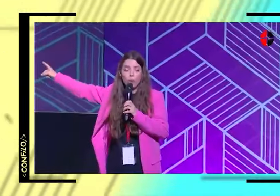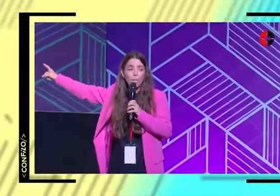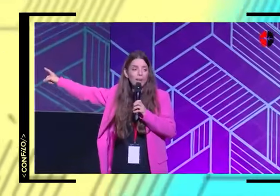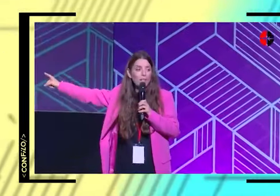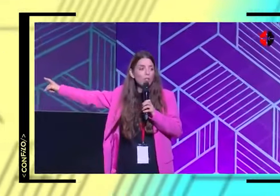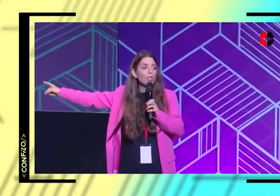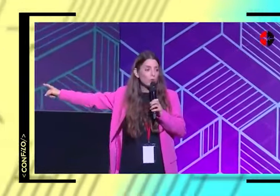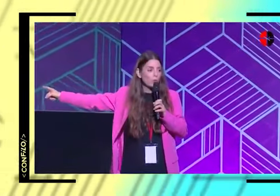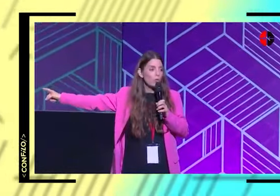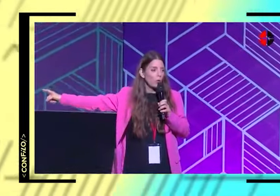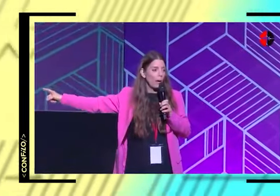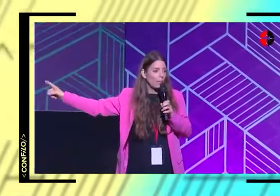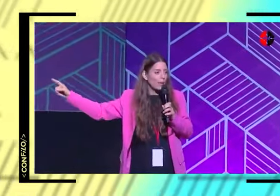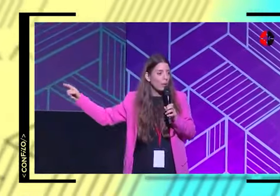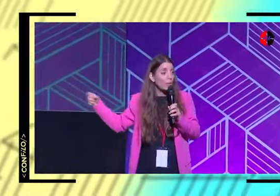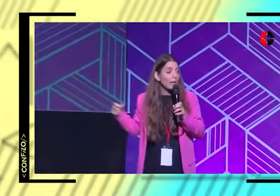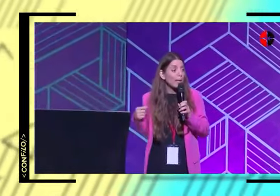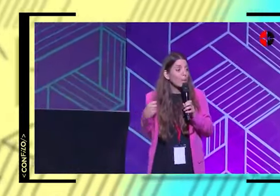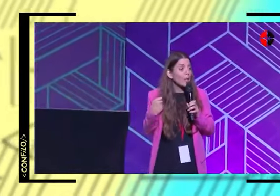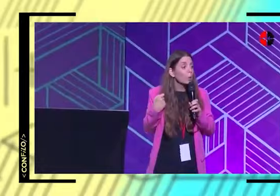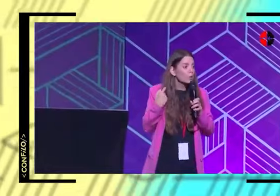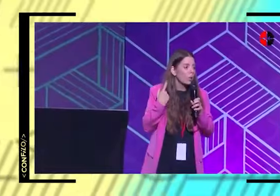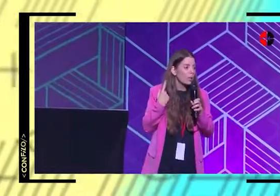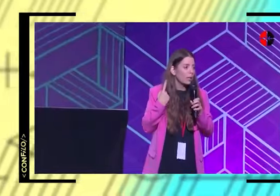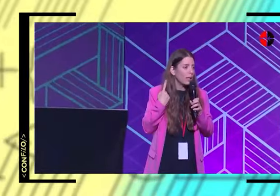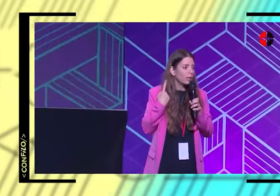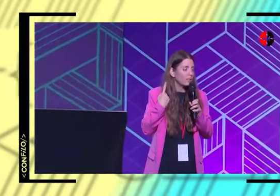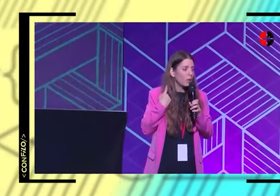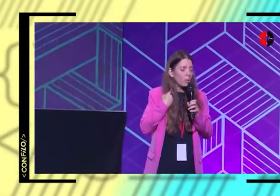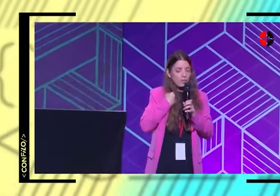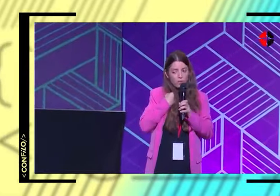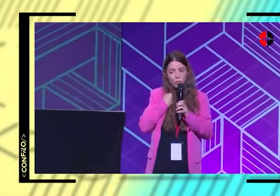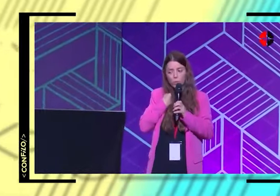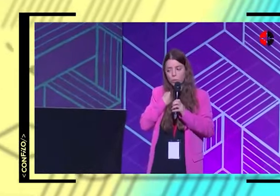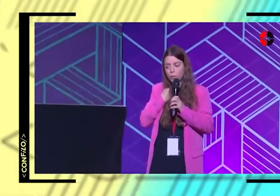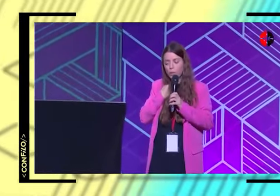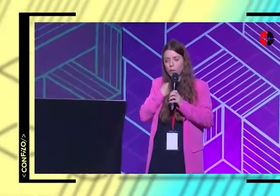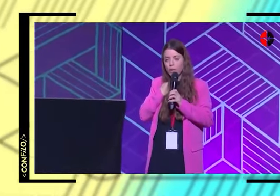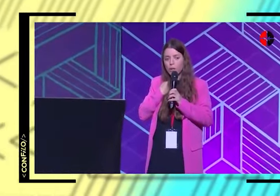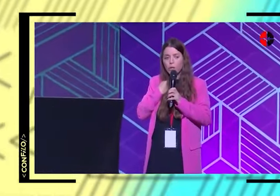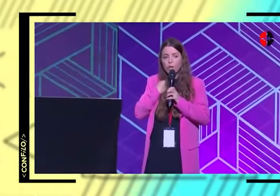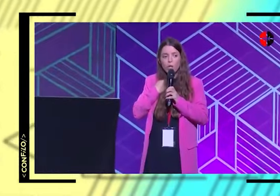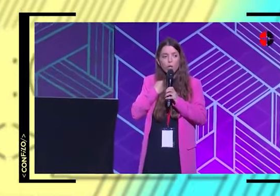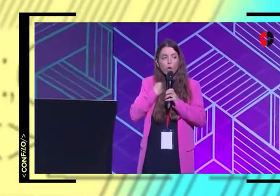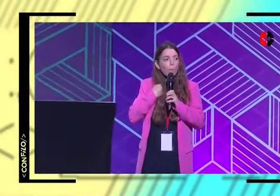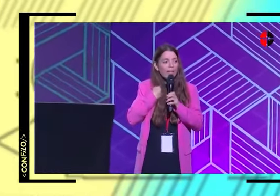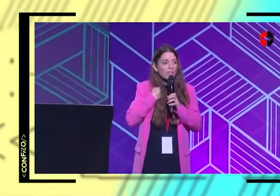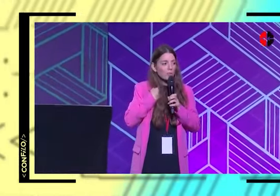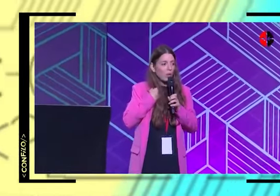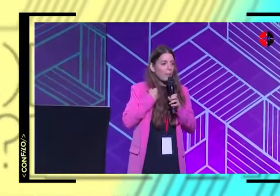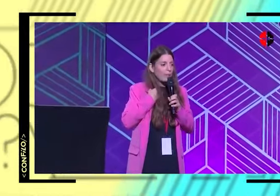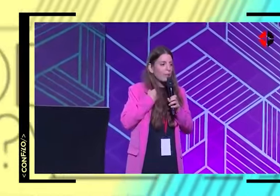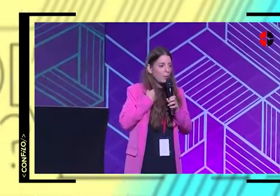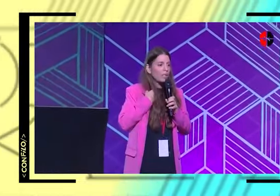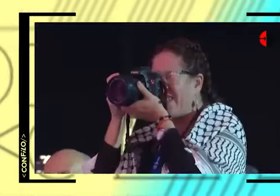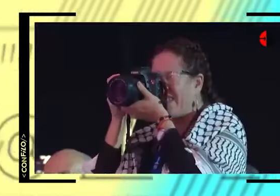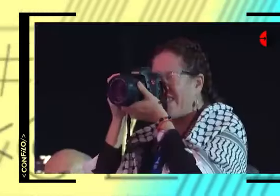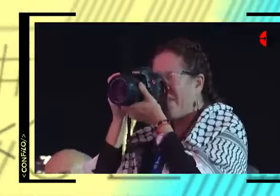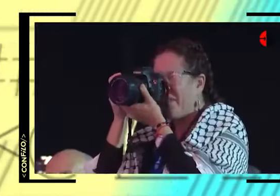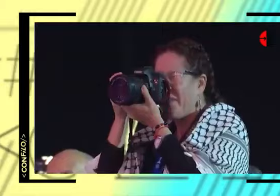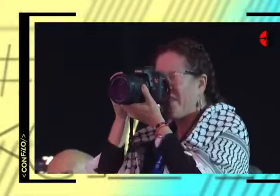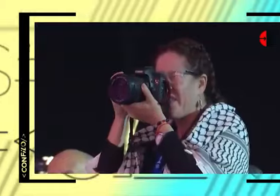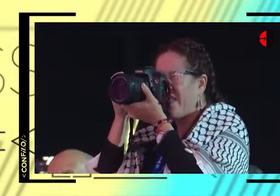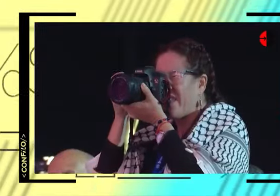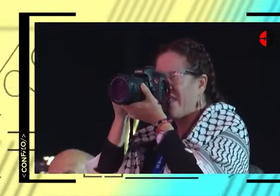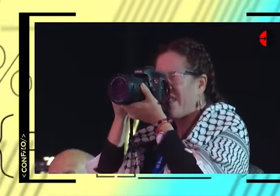un antes y un después, y tenemos que ser capaces con humildad de reconocer que además, aunque hoy que creamos saber cómo funcionan